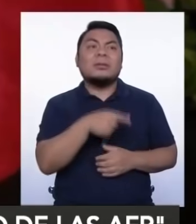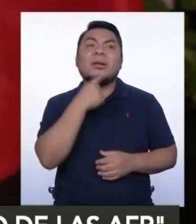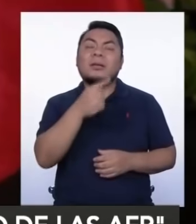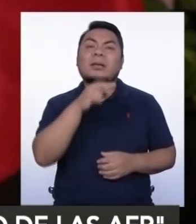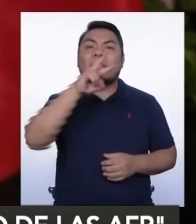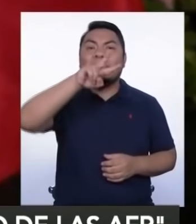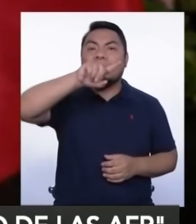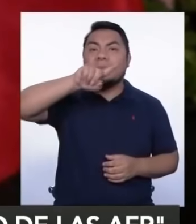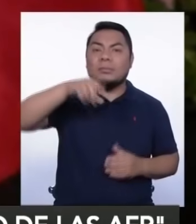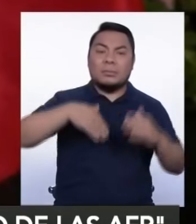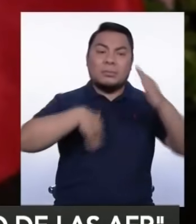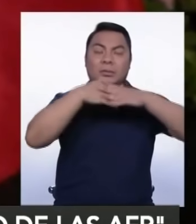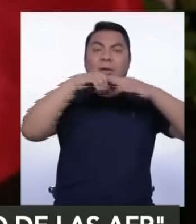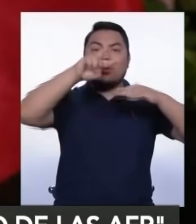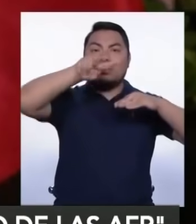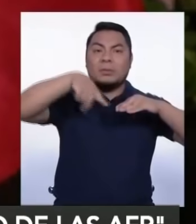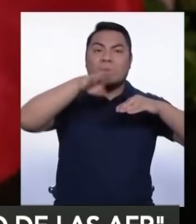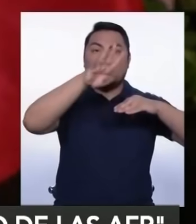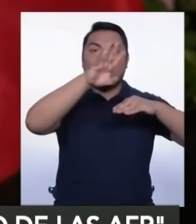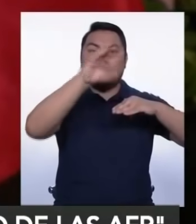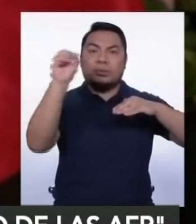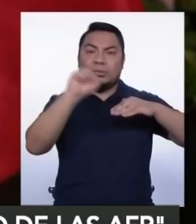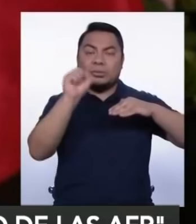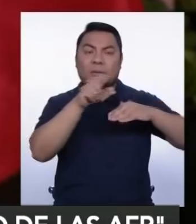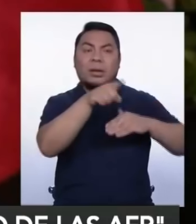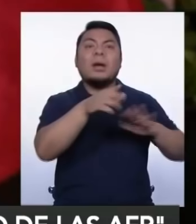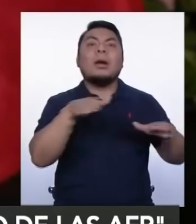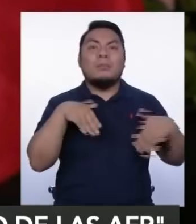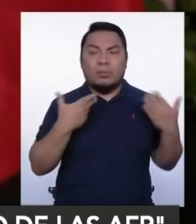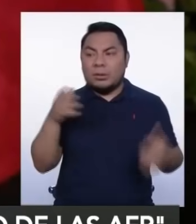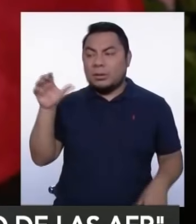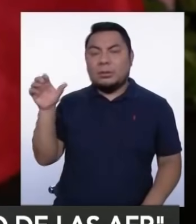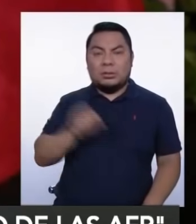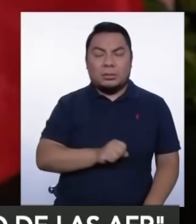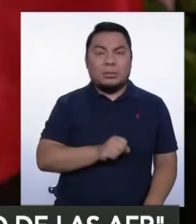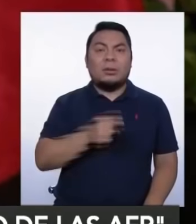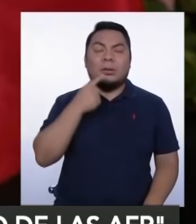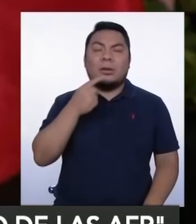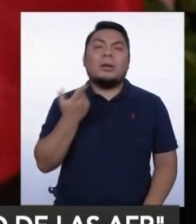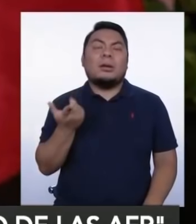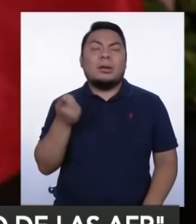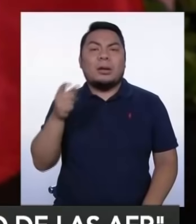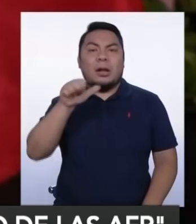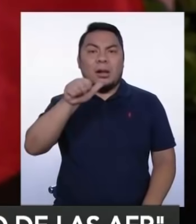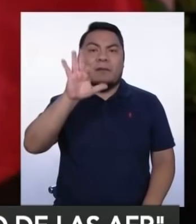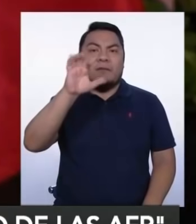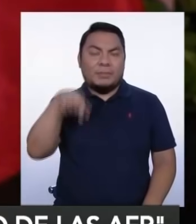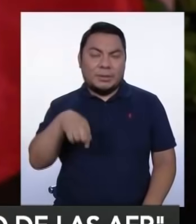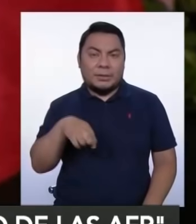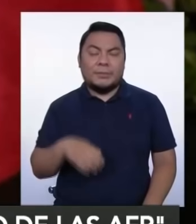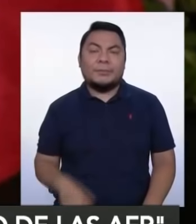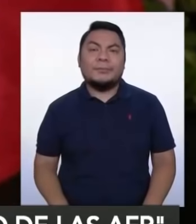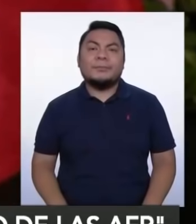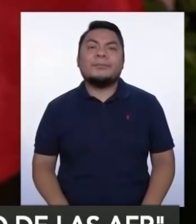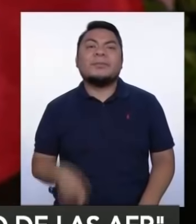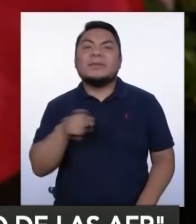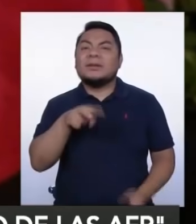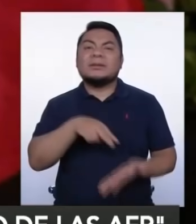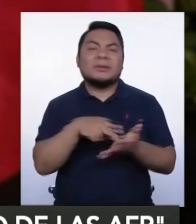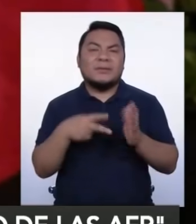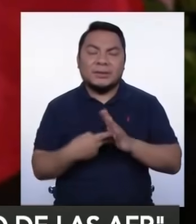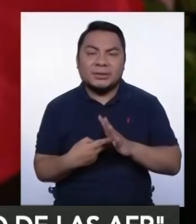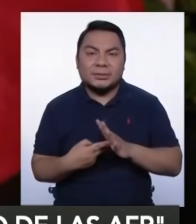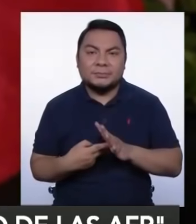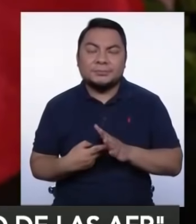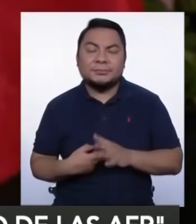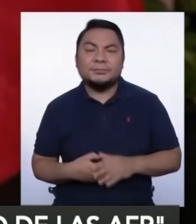2.400 soles, pueden también retirar 2.000 soles de sus aportes a la AFP. ¿Qué quiere decir esto?